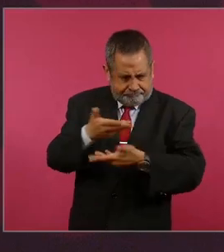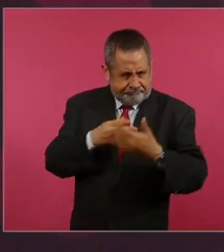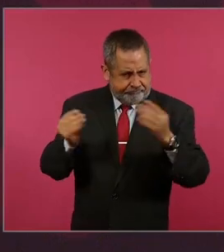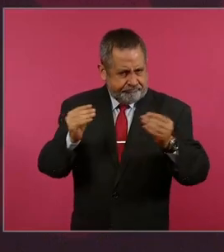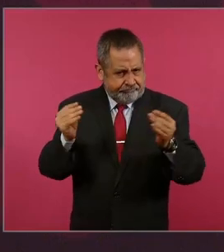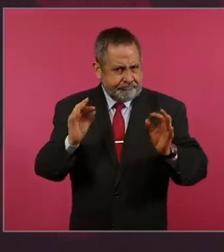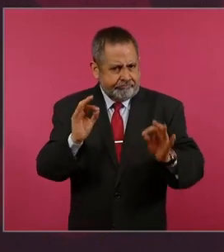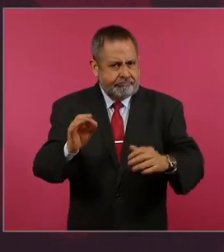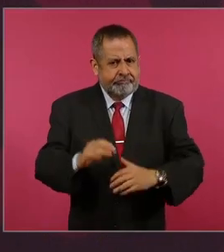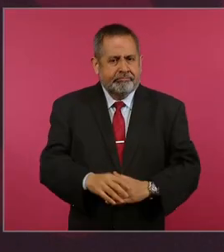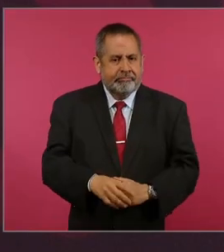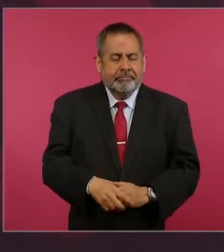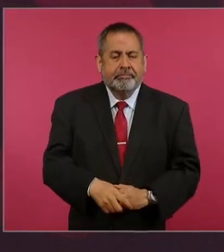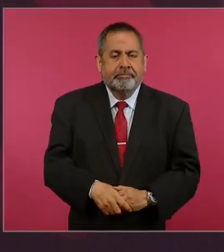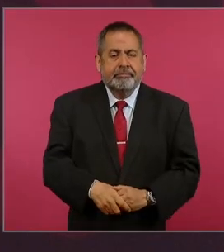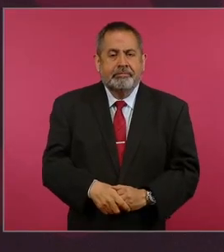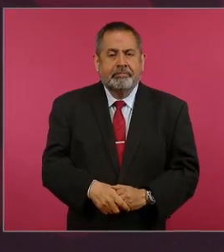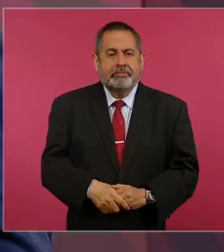el debate.